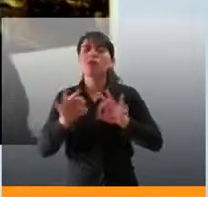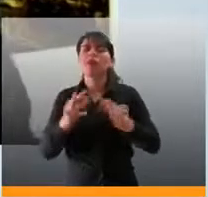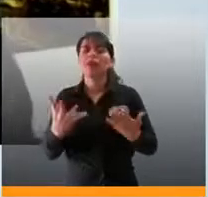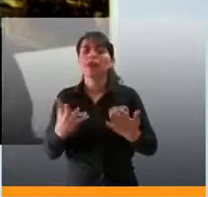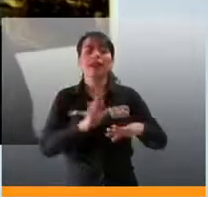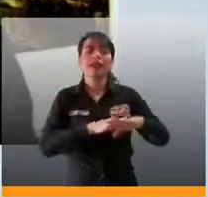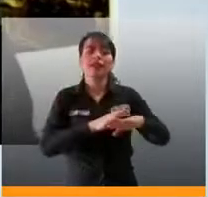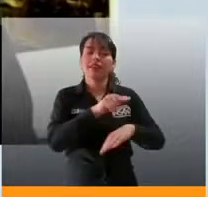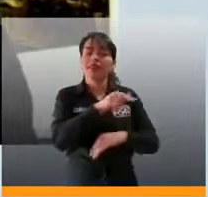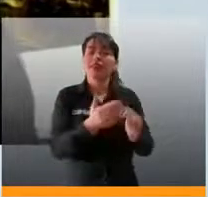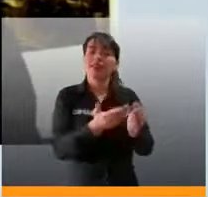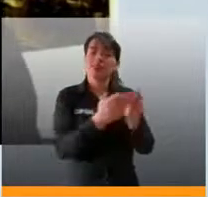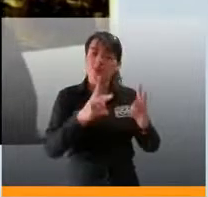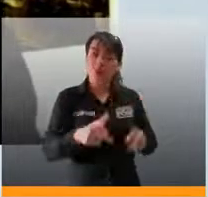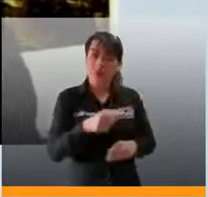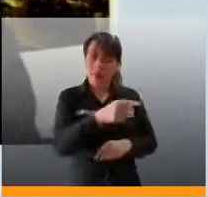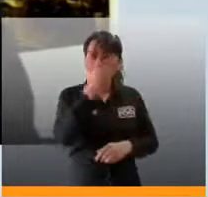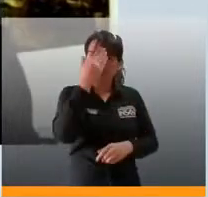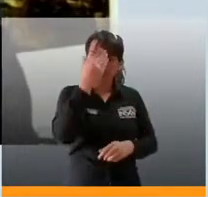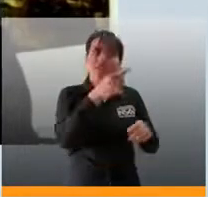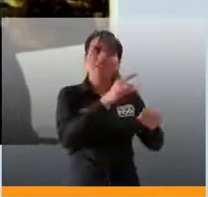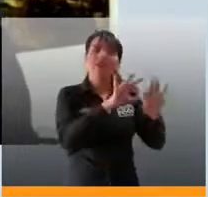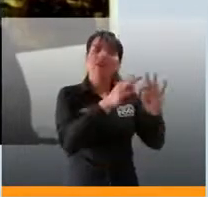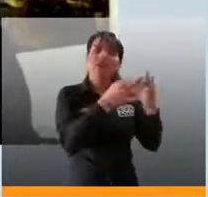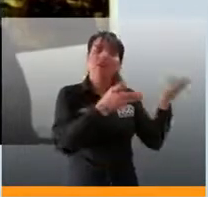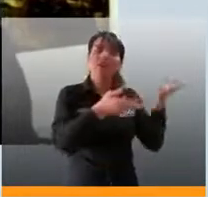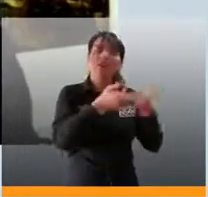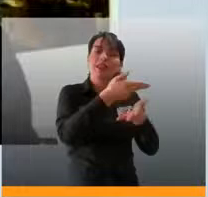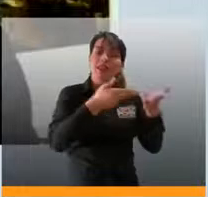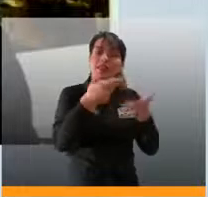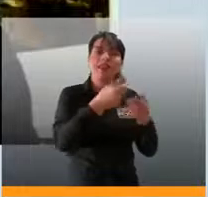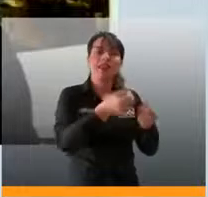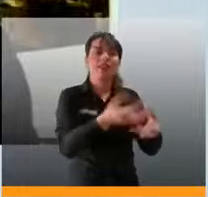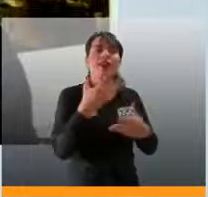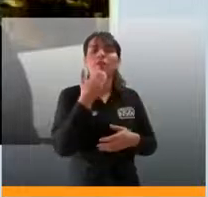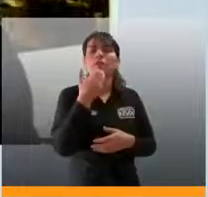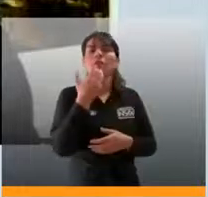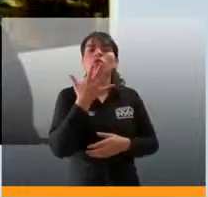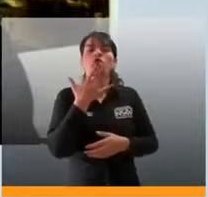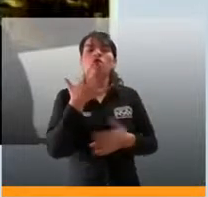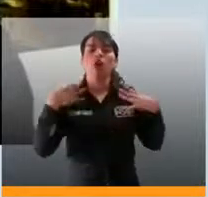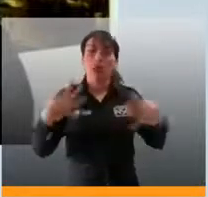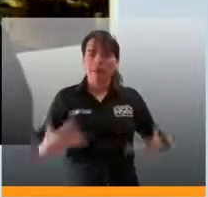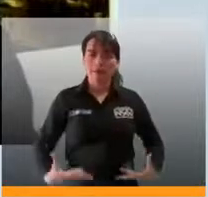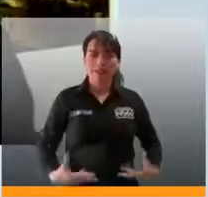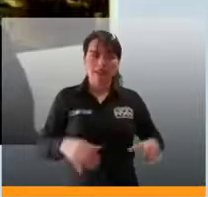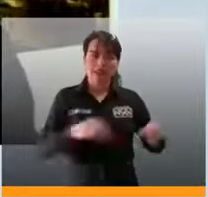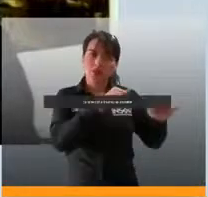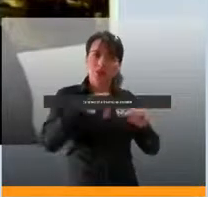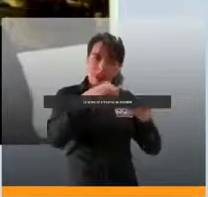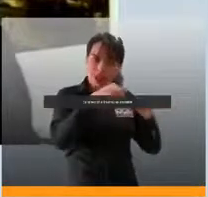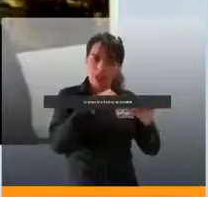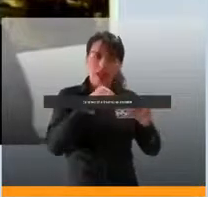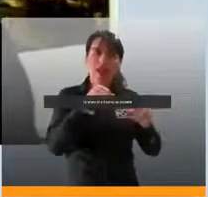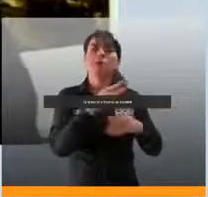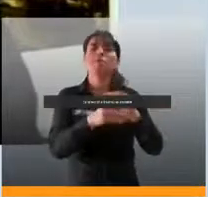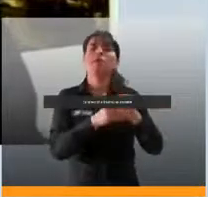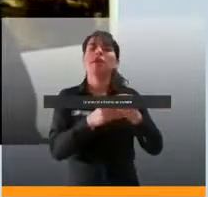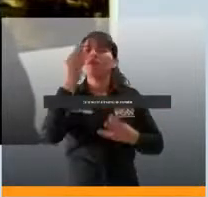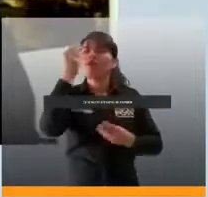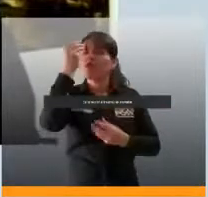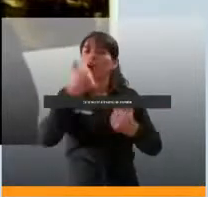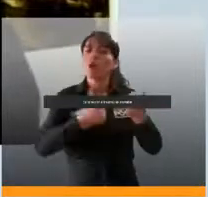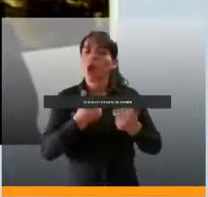estudiante que con su núcleo familiar nos acompañaran todos los días con un color de una camiseta y un color de una camiseta con un valor y